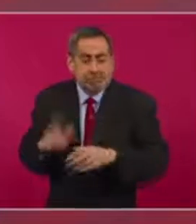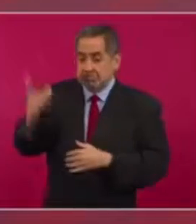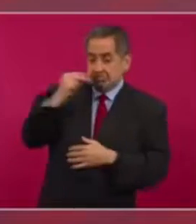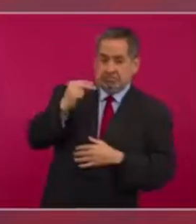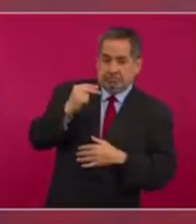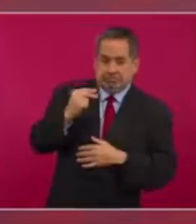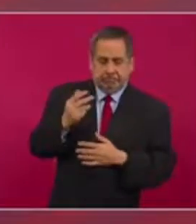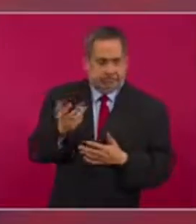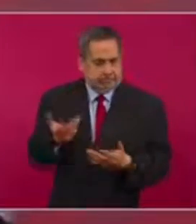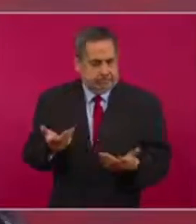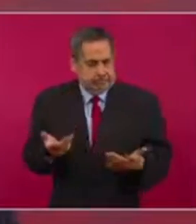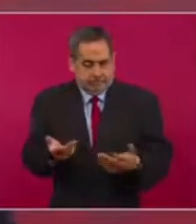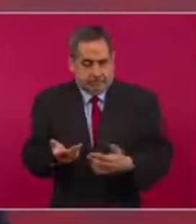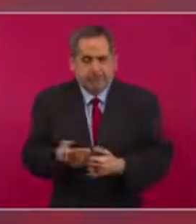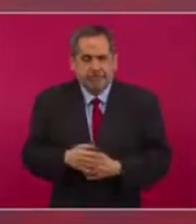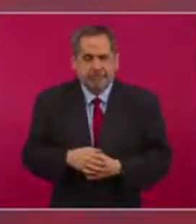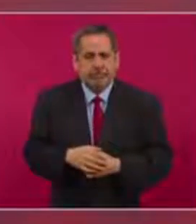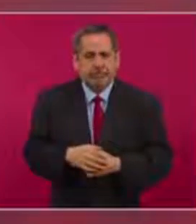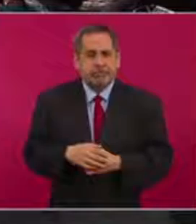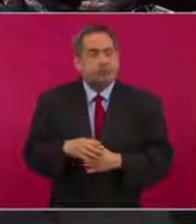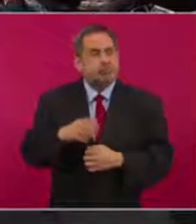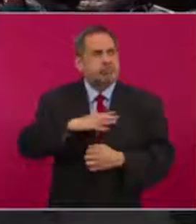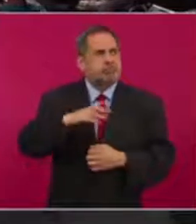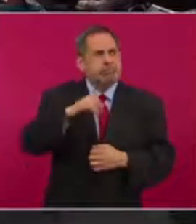Hay un gran libro